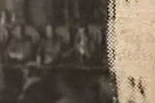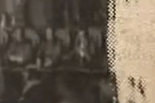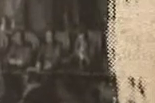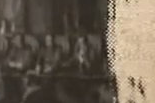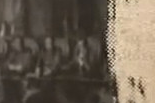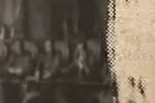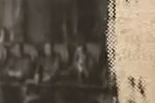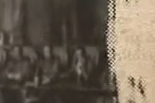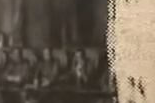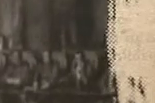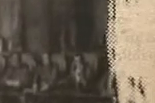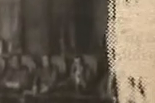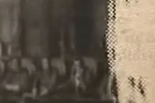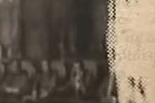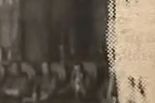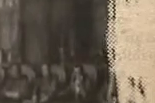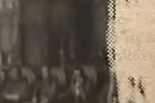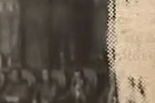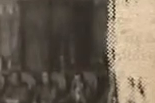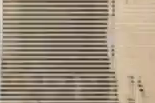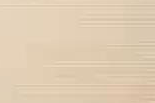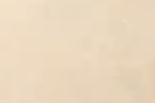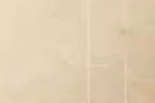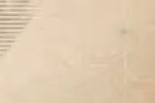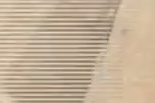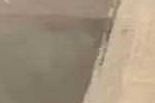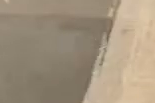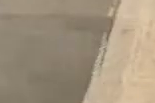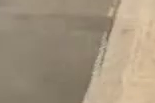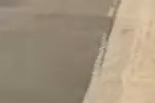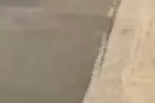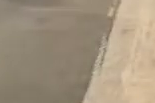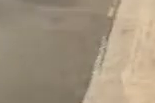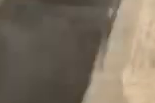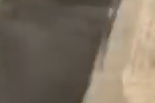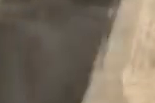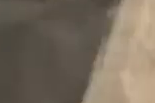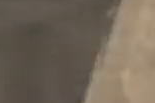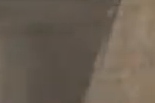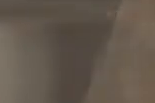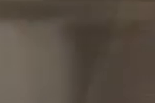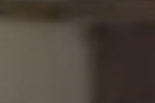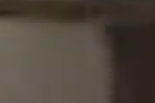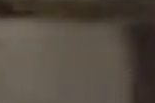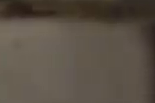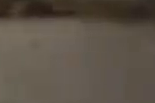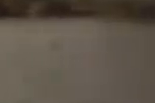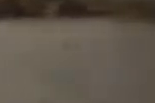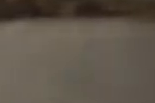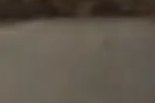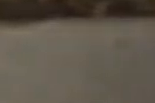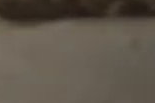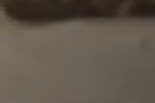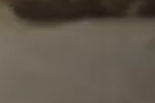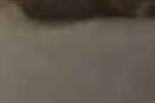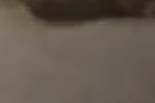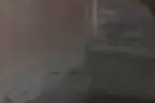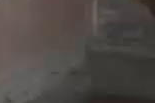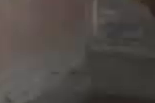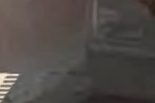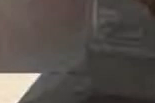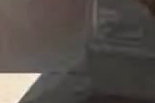Universidad de San Marcos, donde actualmente queda nuestro Palacio Legislativo. Estos muros y bases de